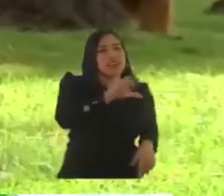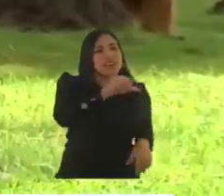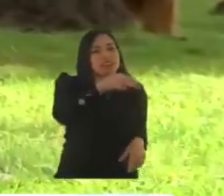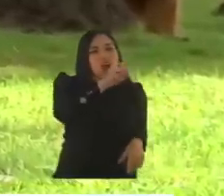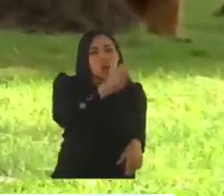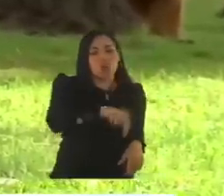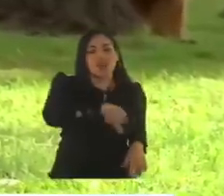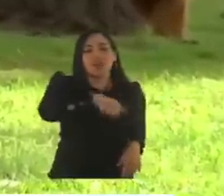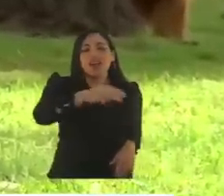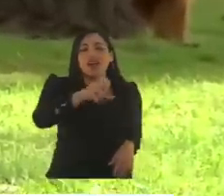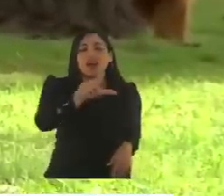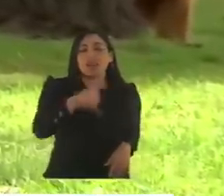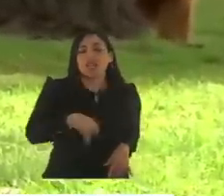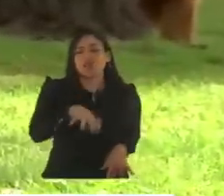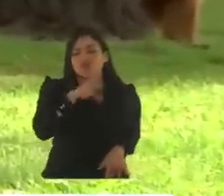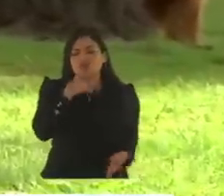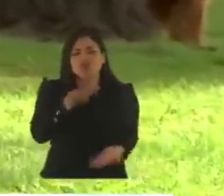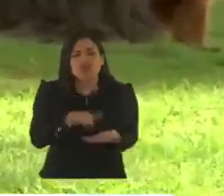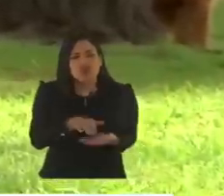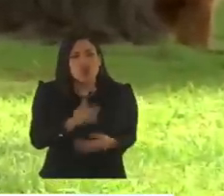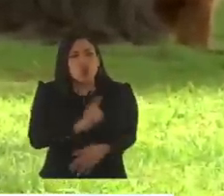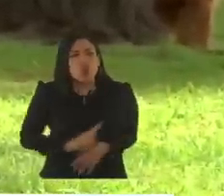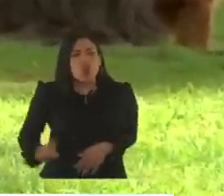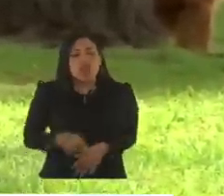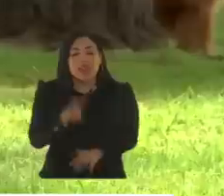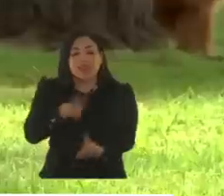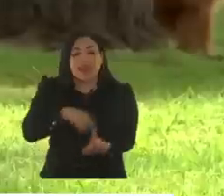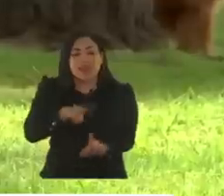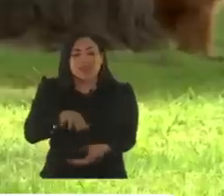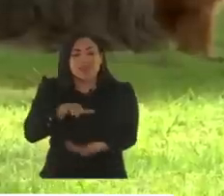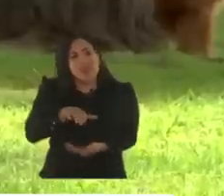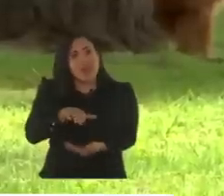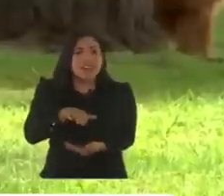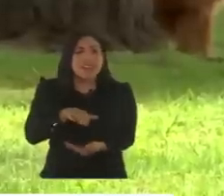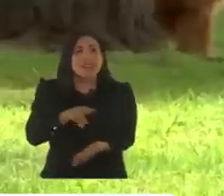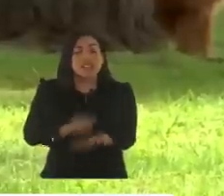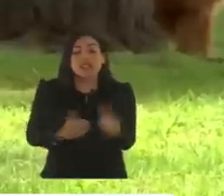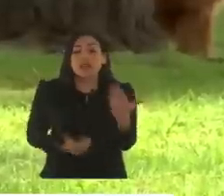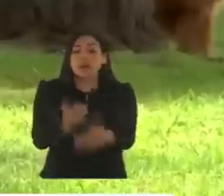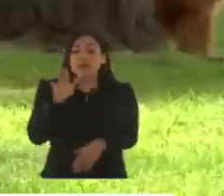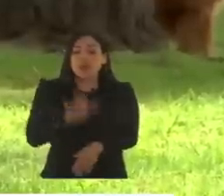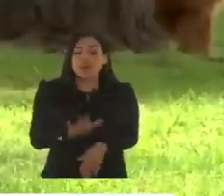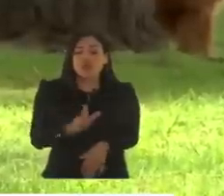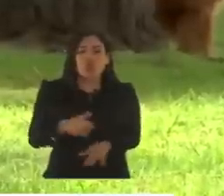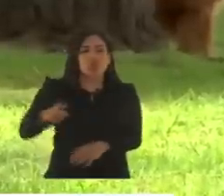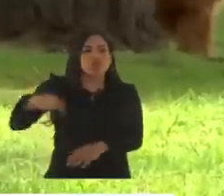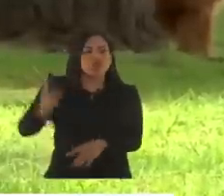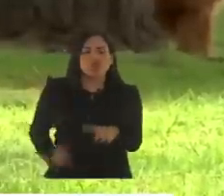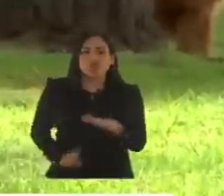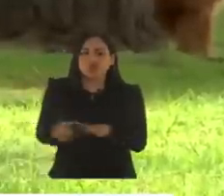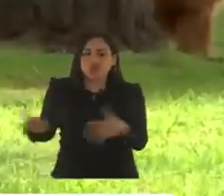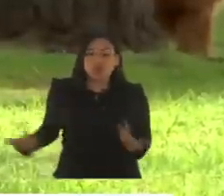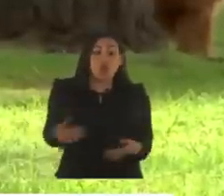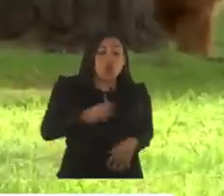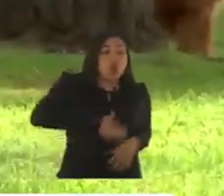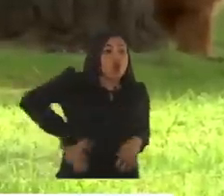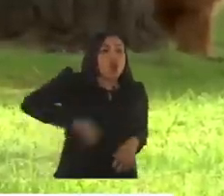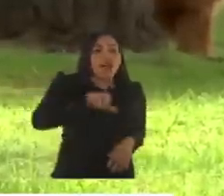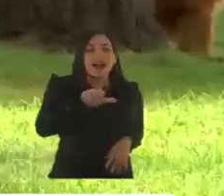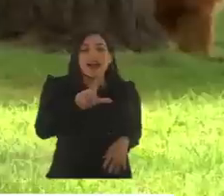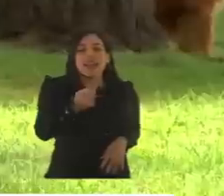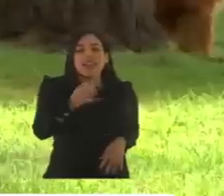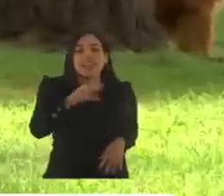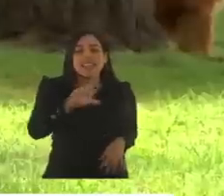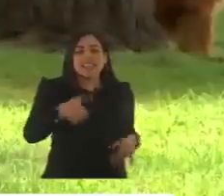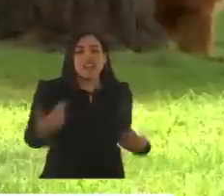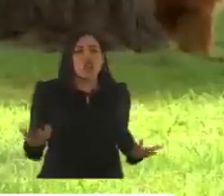y Amelia, esta cachorrita que ya cumplió más de 3 meses. Y con ellas arrancamos con nuestras historias. Nos vamos para Algeciras, en